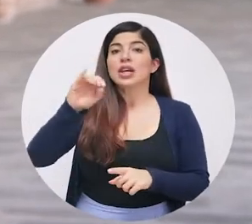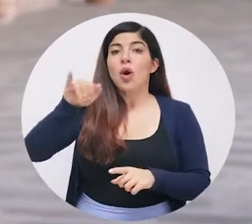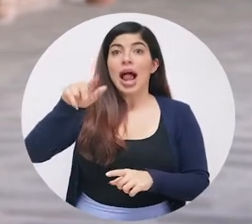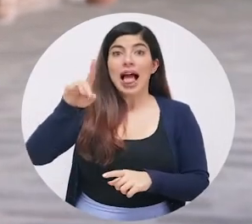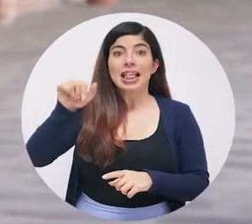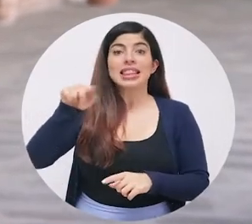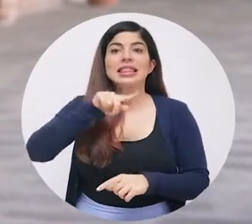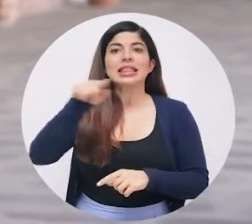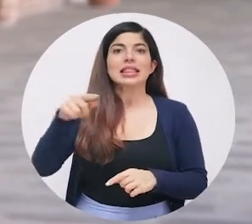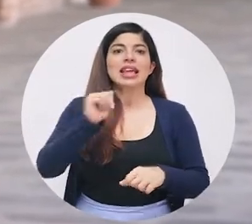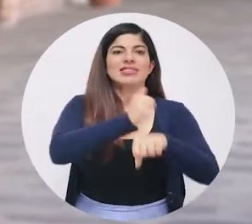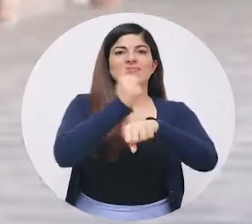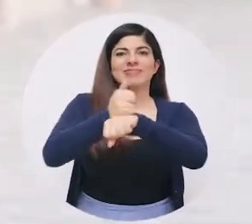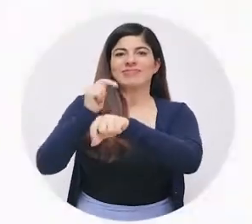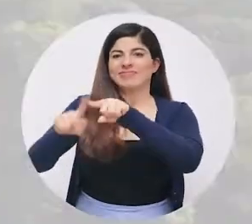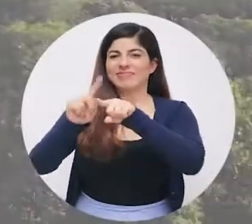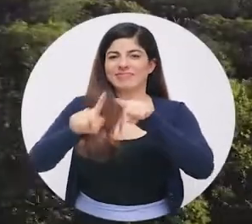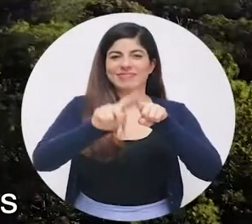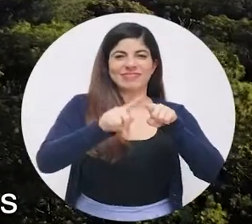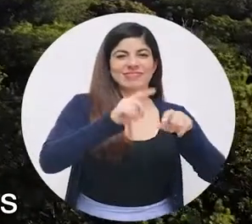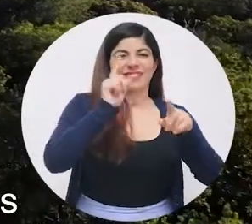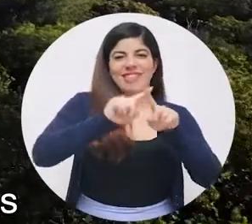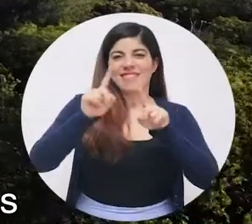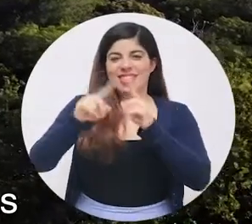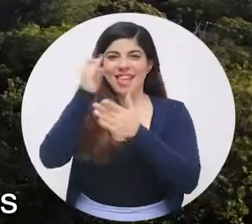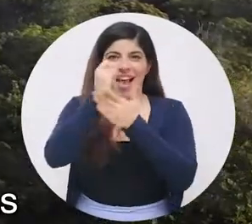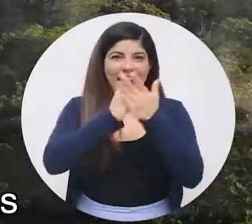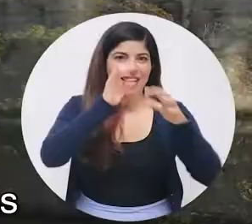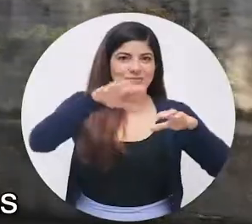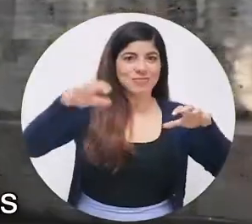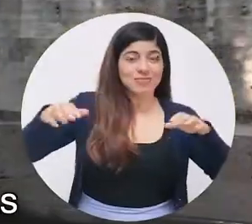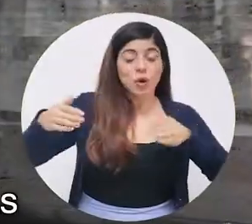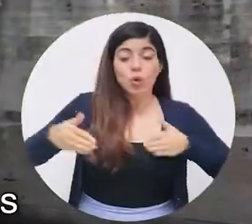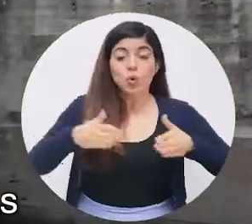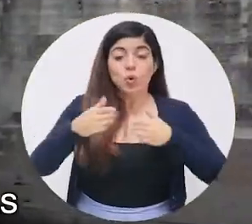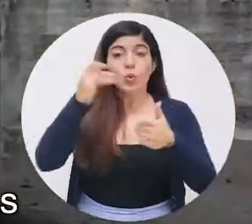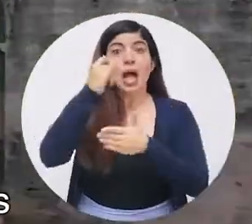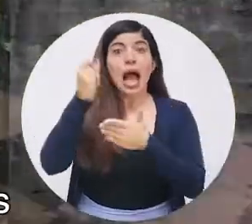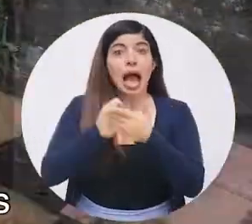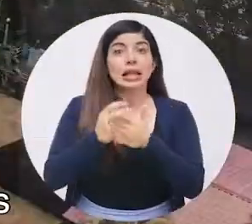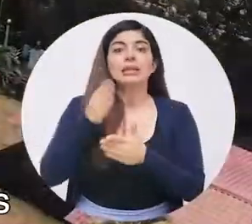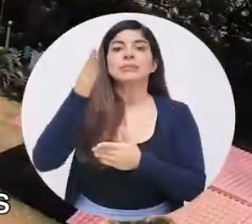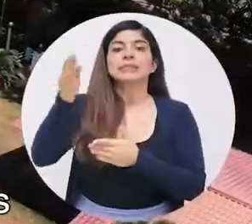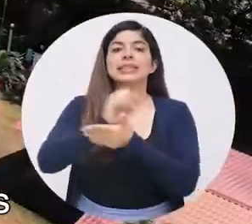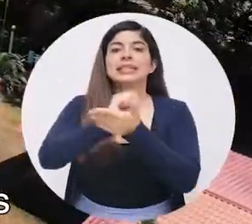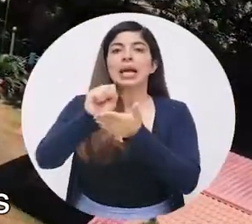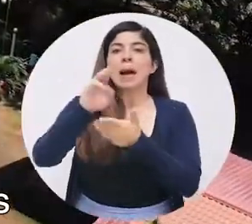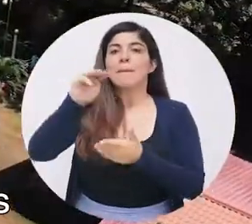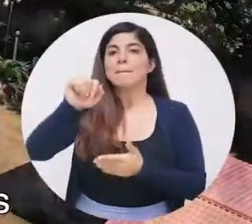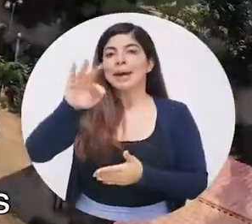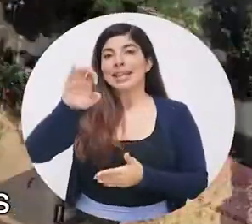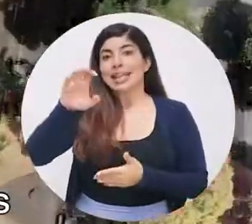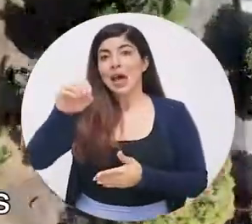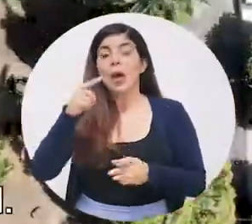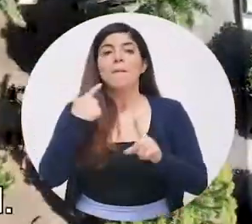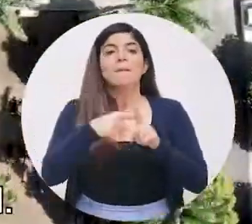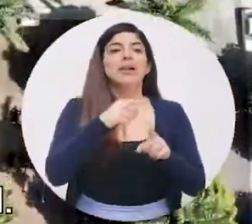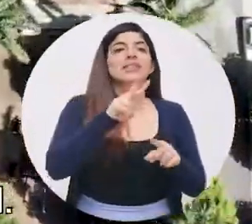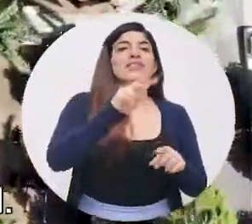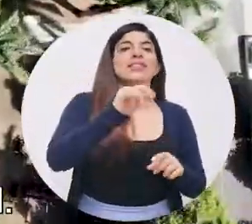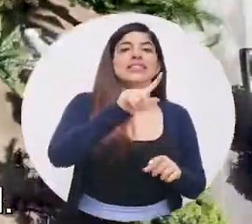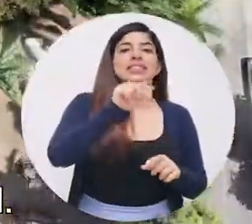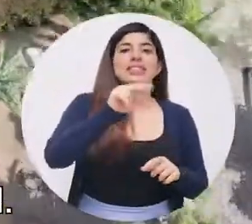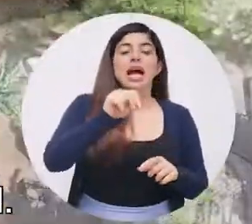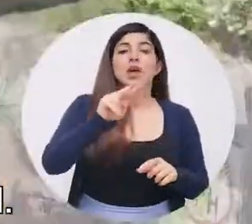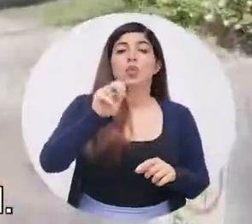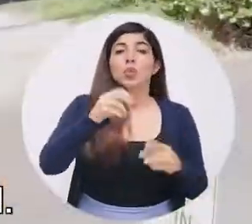toda suerte de espectáculos artísticos. Con la Ruta de las Artes llegaremos además al Cantón de San Mateo y a las poblaciones de